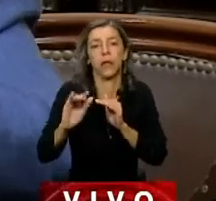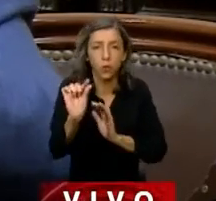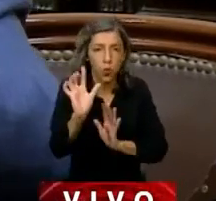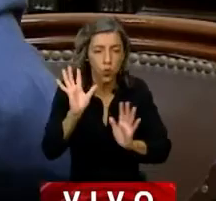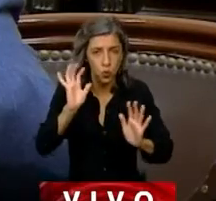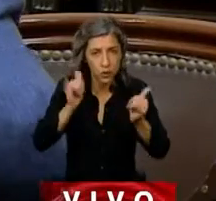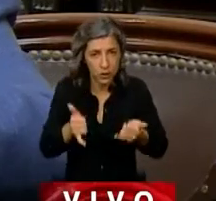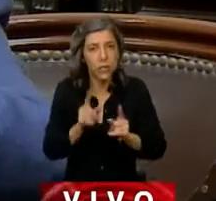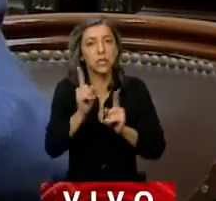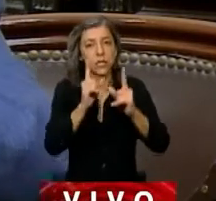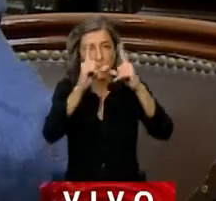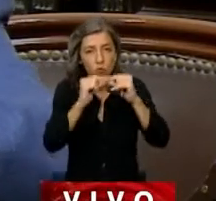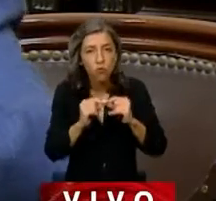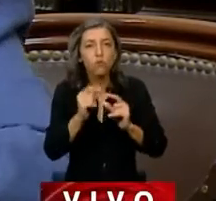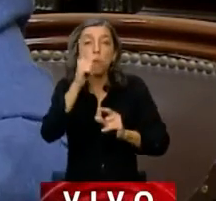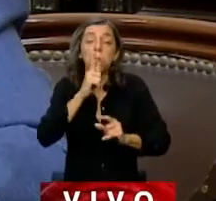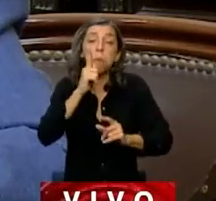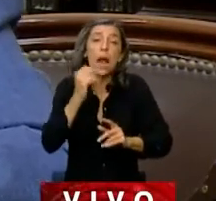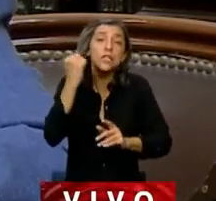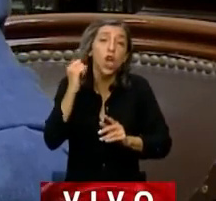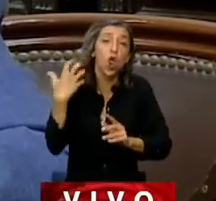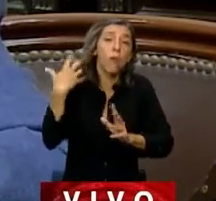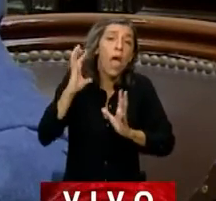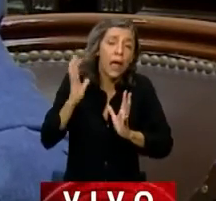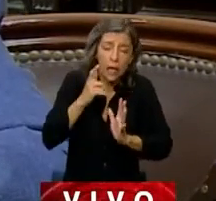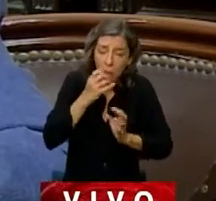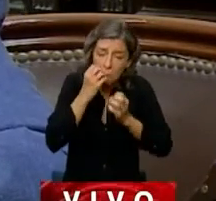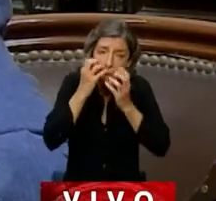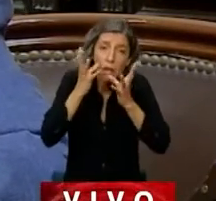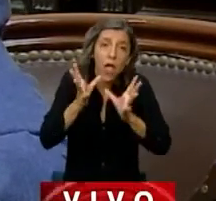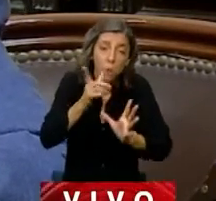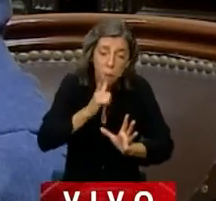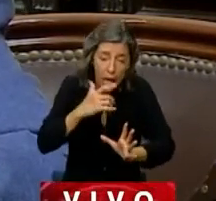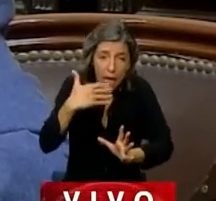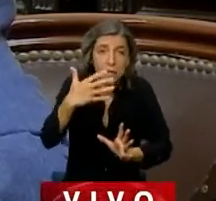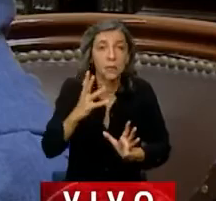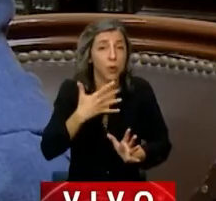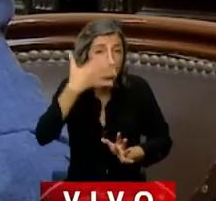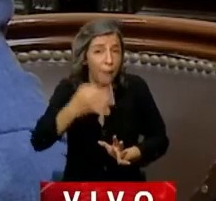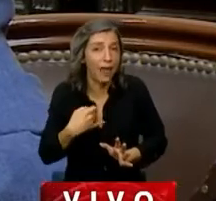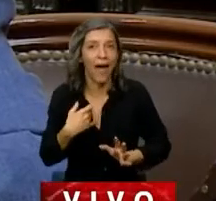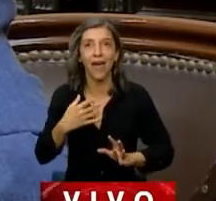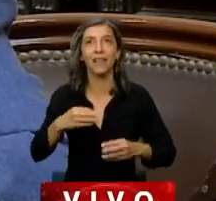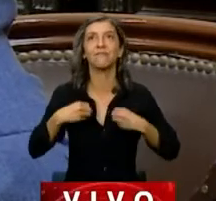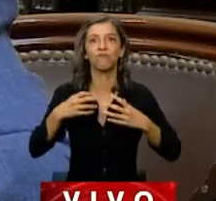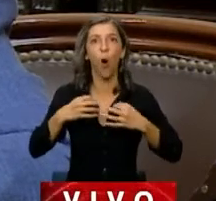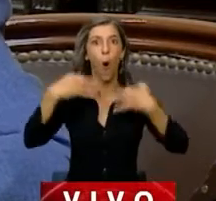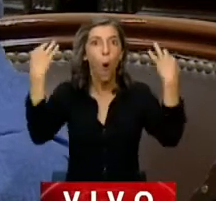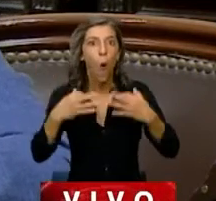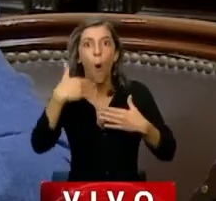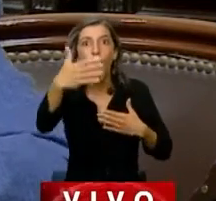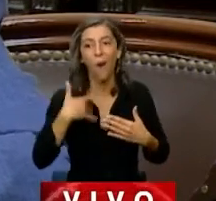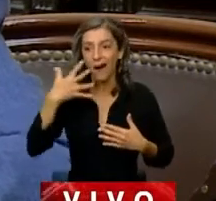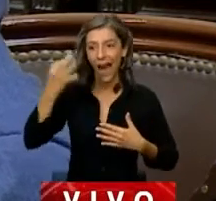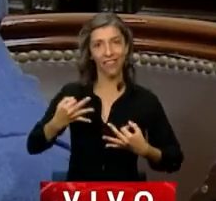algunos números, como se dice, de la macro, parecería que son prometedores. Ahora, la realidad no es prometedora. Lamentablemente, la realidad todavía es